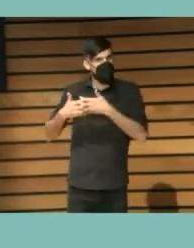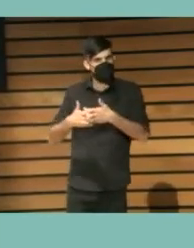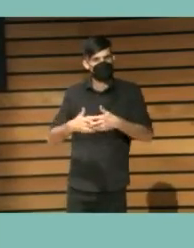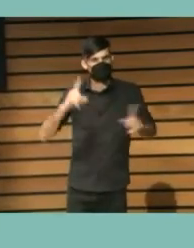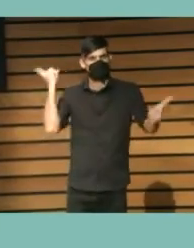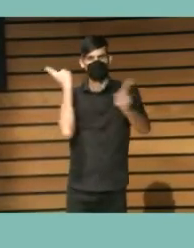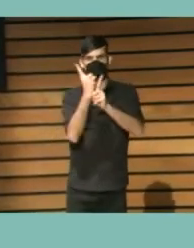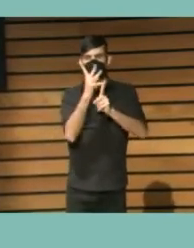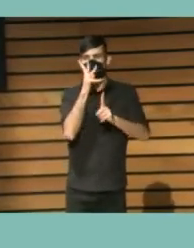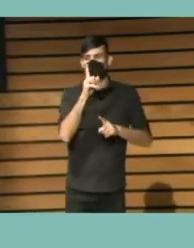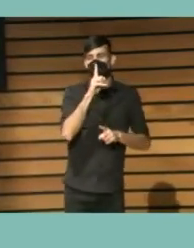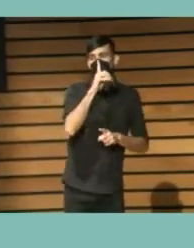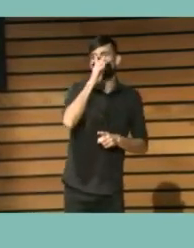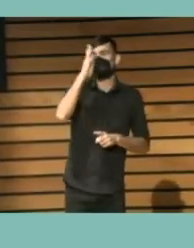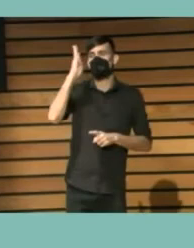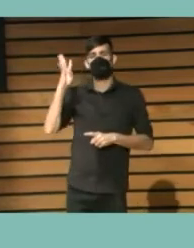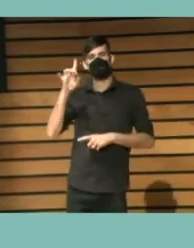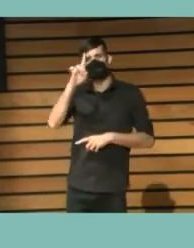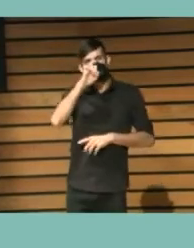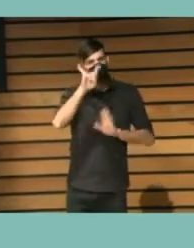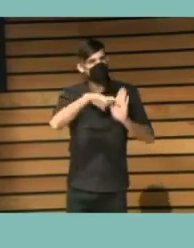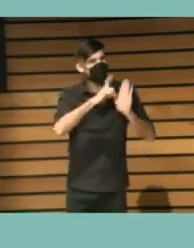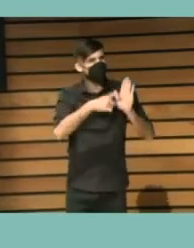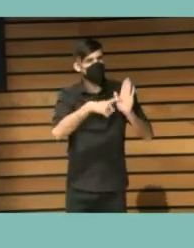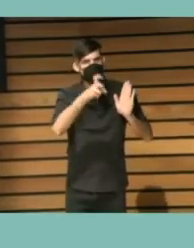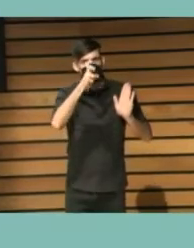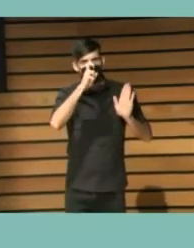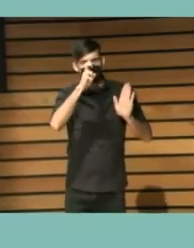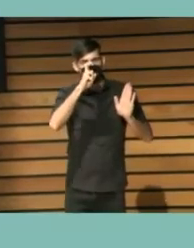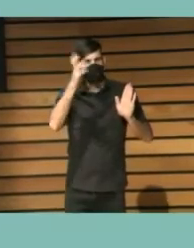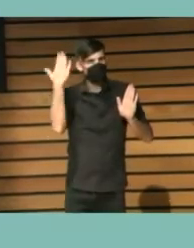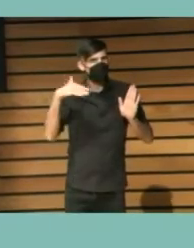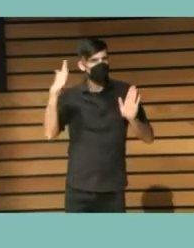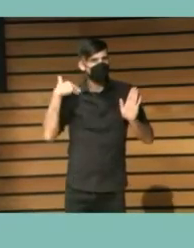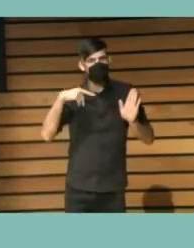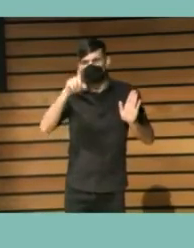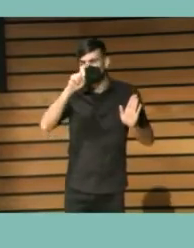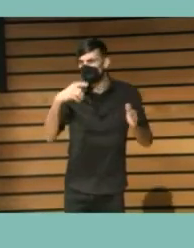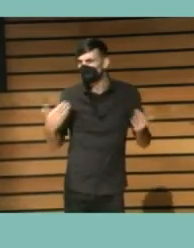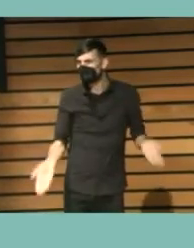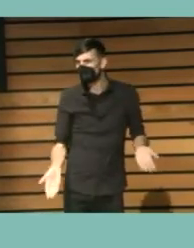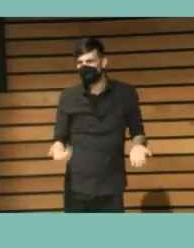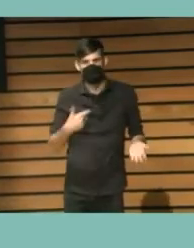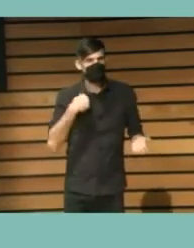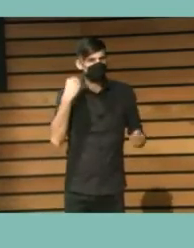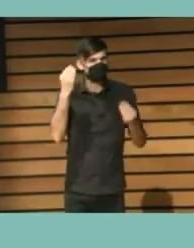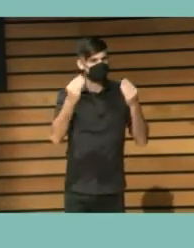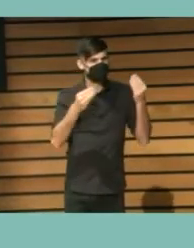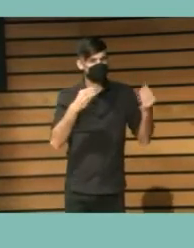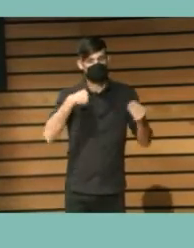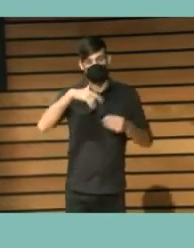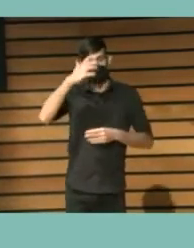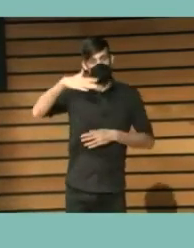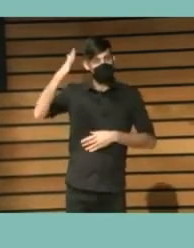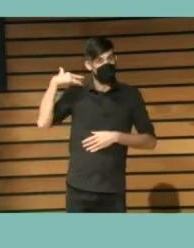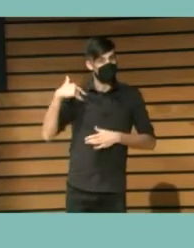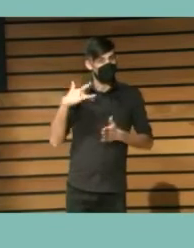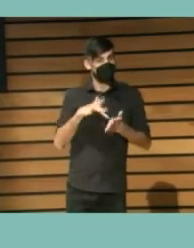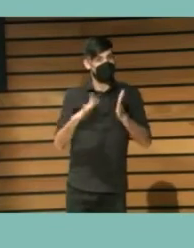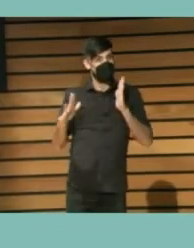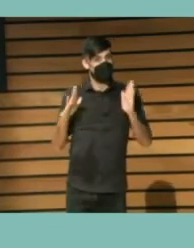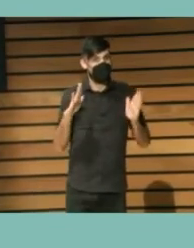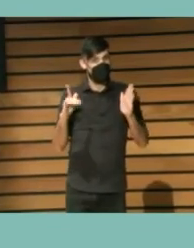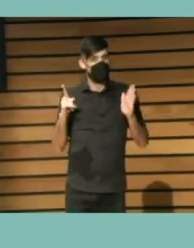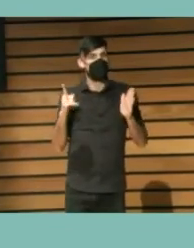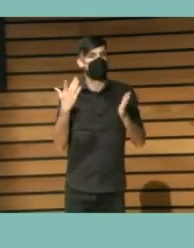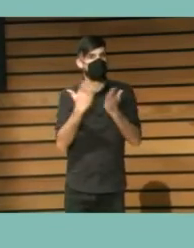de la... No me acuerdo ni de qué año es la ley, seguro que vosotros os acordáis. Lo estudié en mis primeras oposiciones. Es decir, creo que